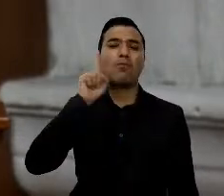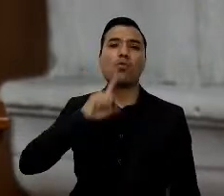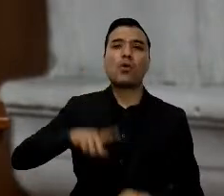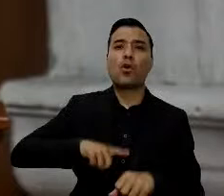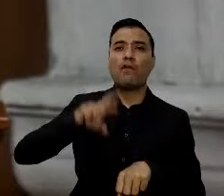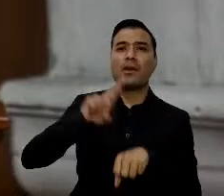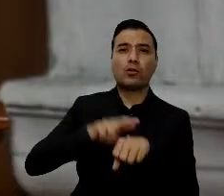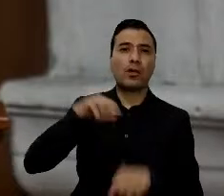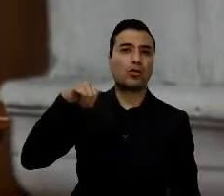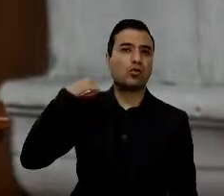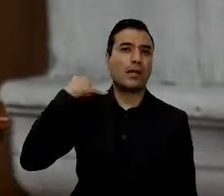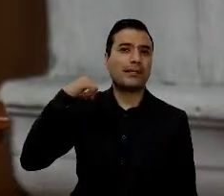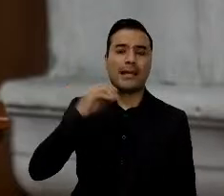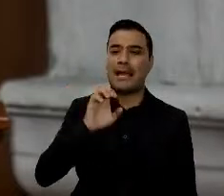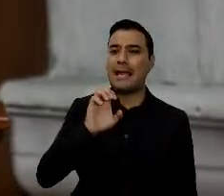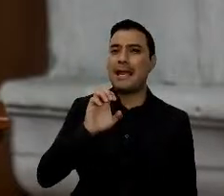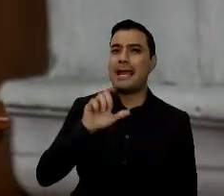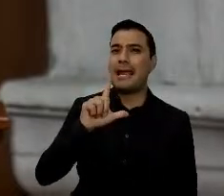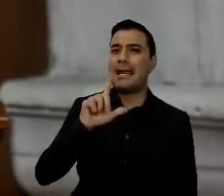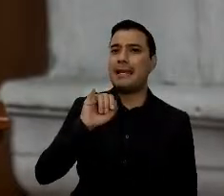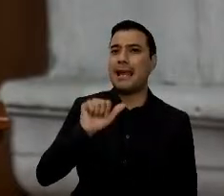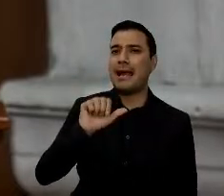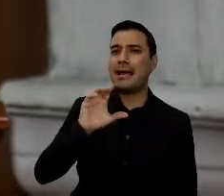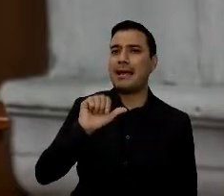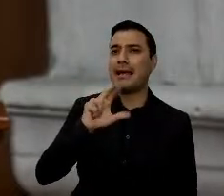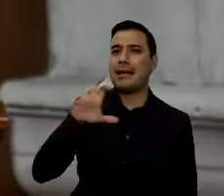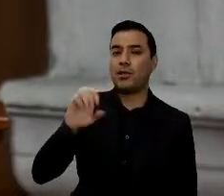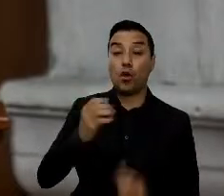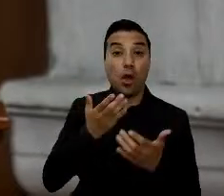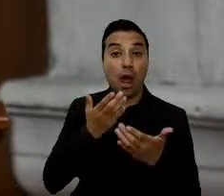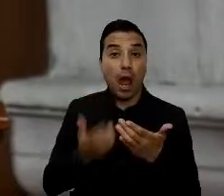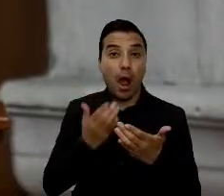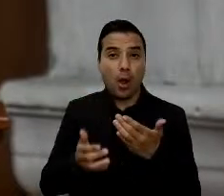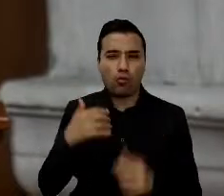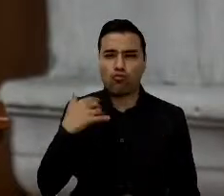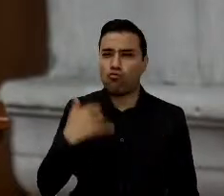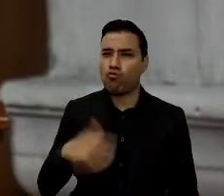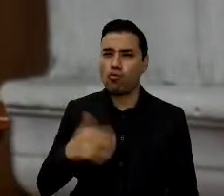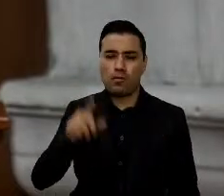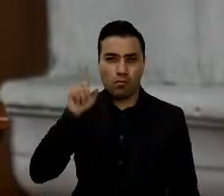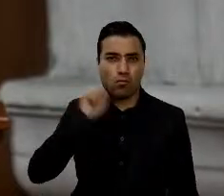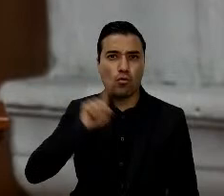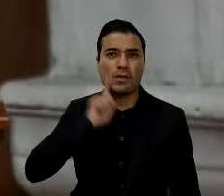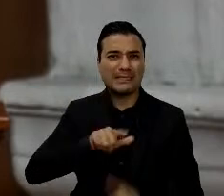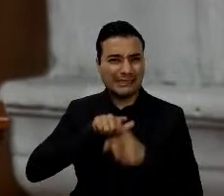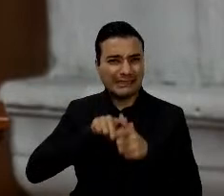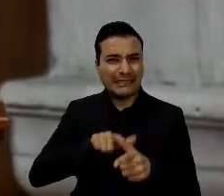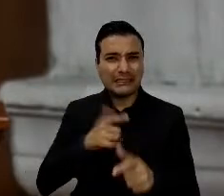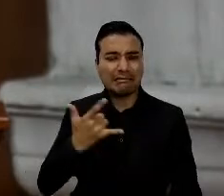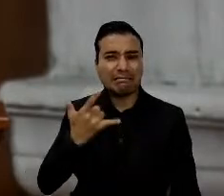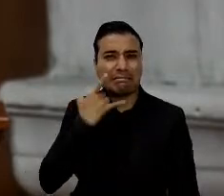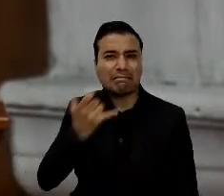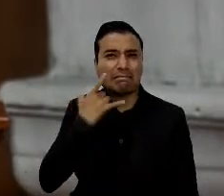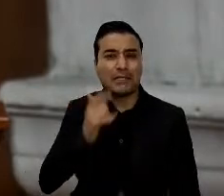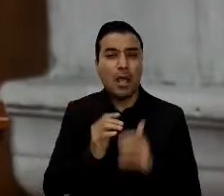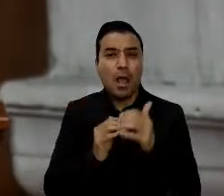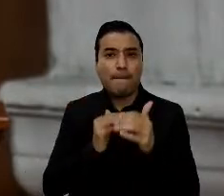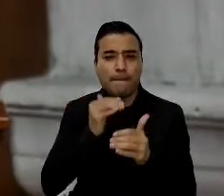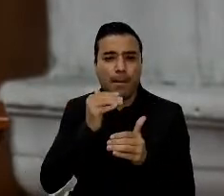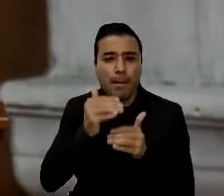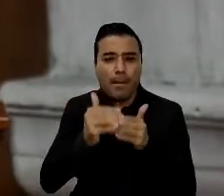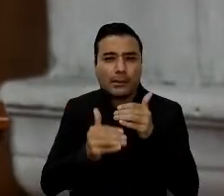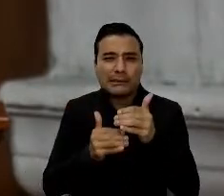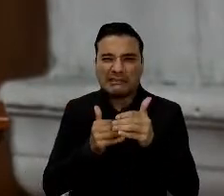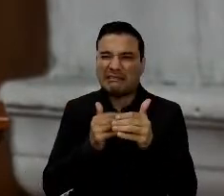Yucatán Elvia Carrillo y en tiempos actuales seguimos en esta lucha que al parecer evoluciona